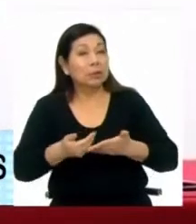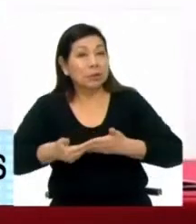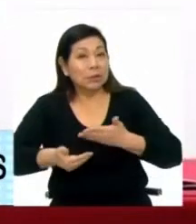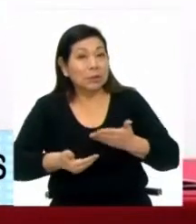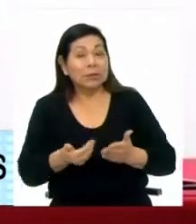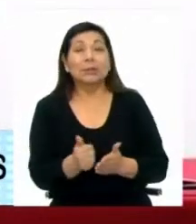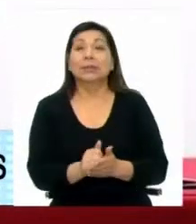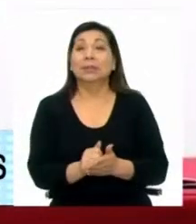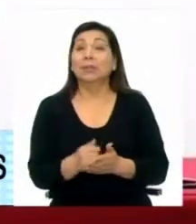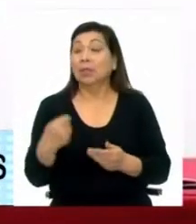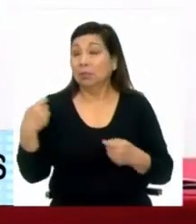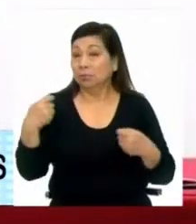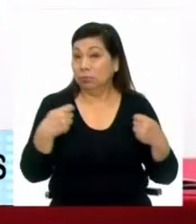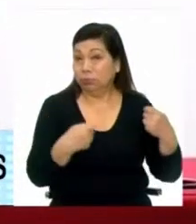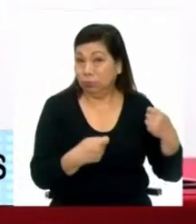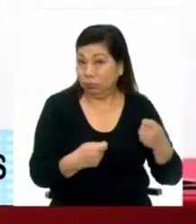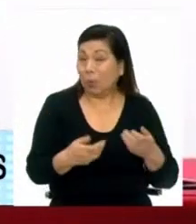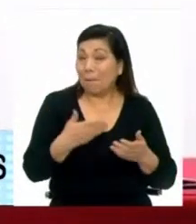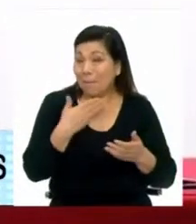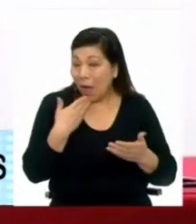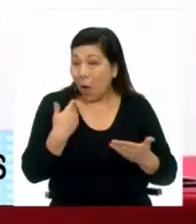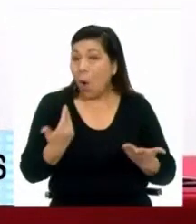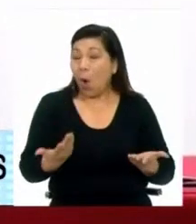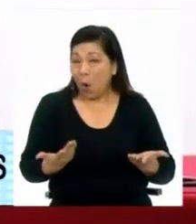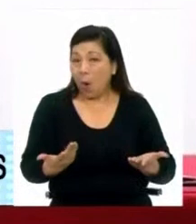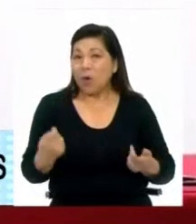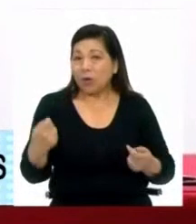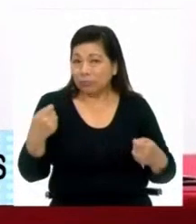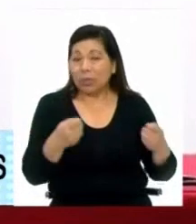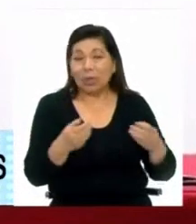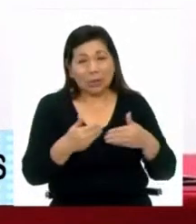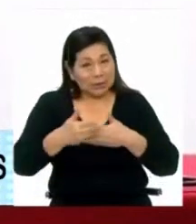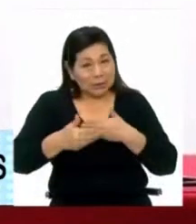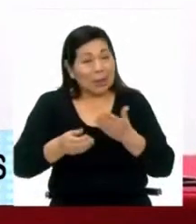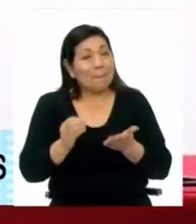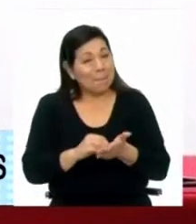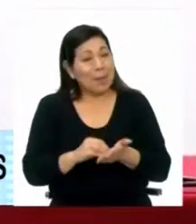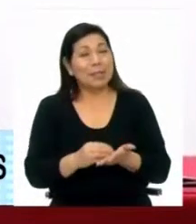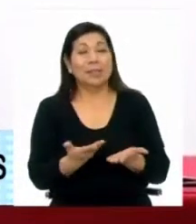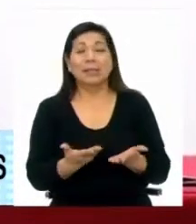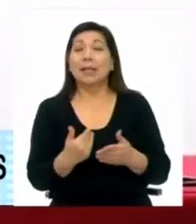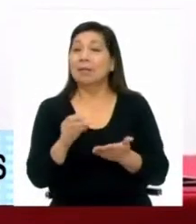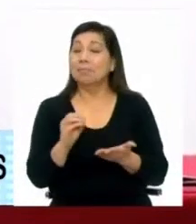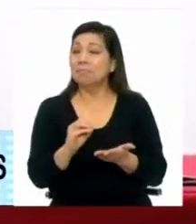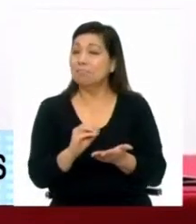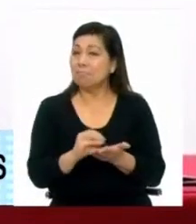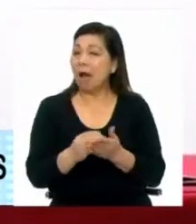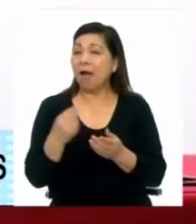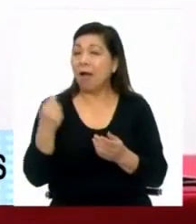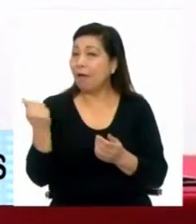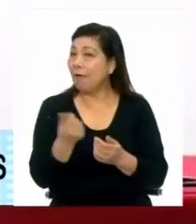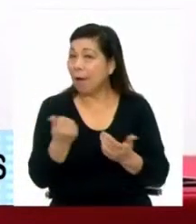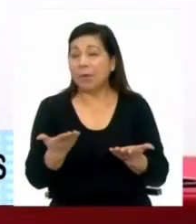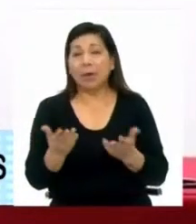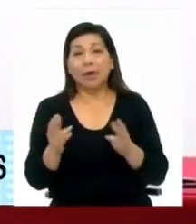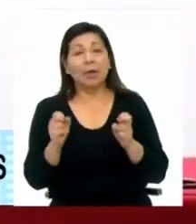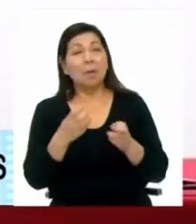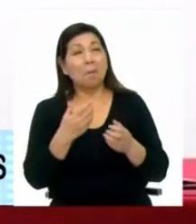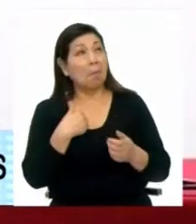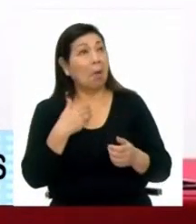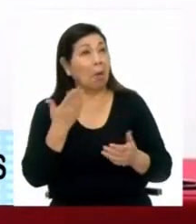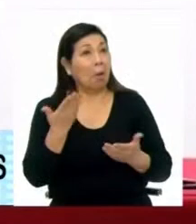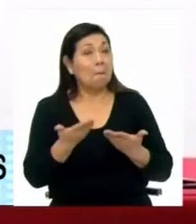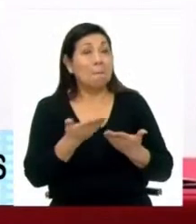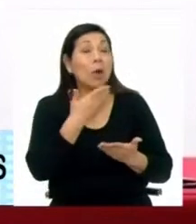para que la inversión pública pueda llevarse a cabo de una manera más ágil, que es un tema que nos